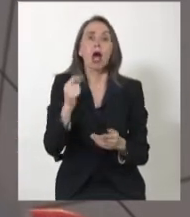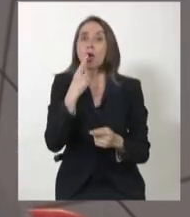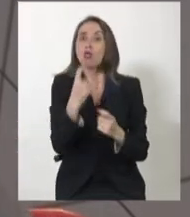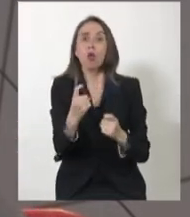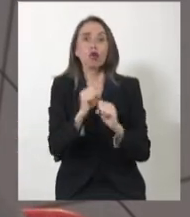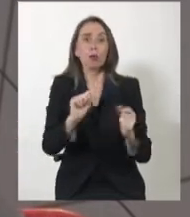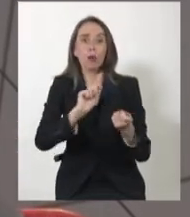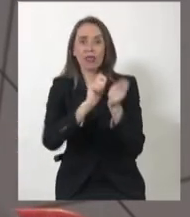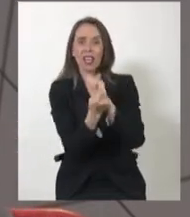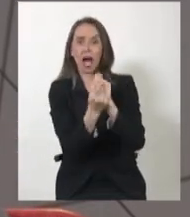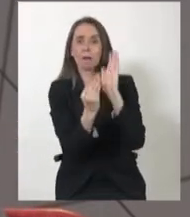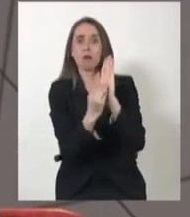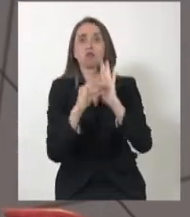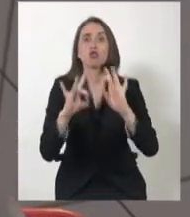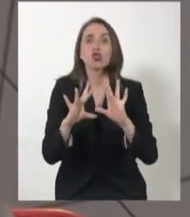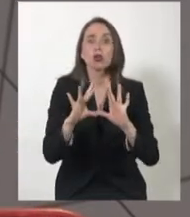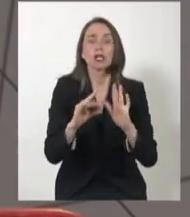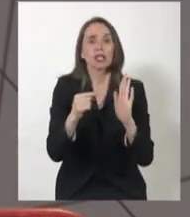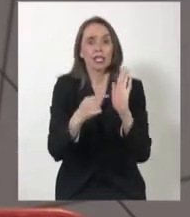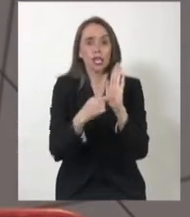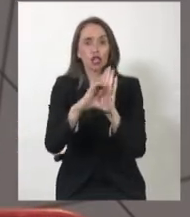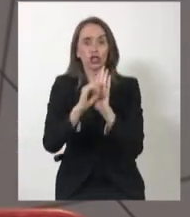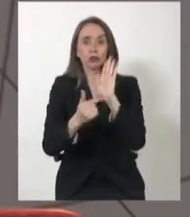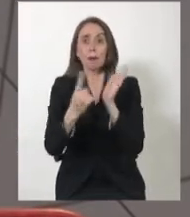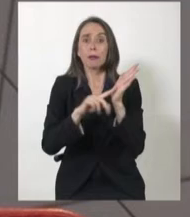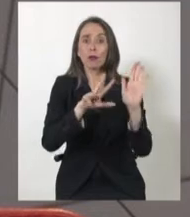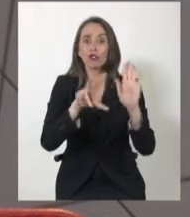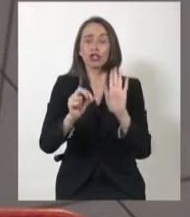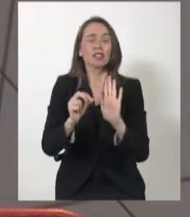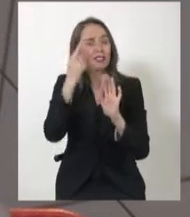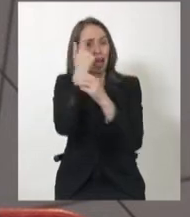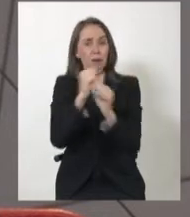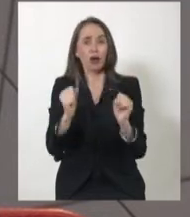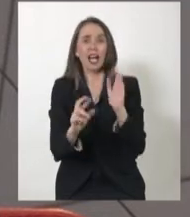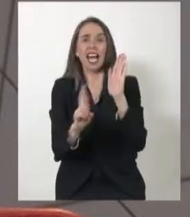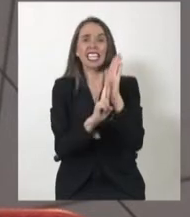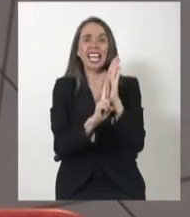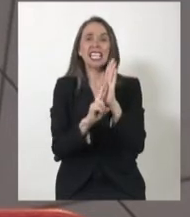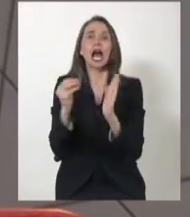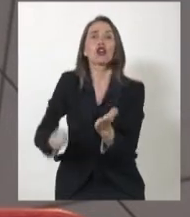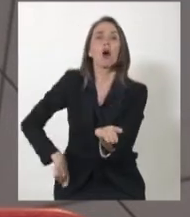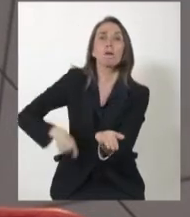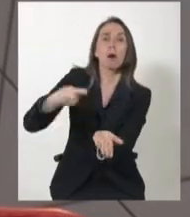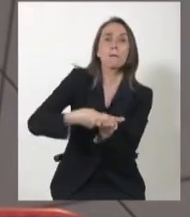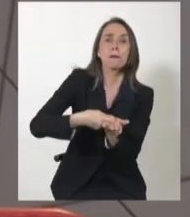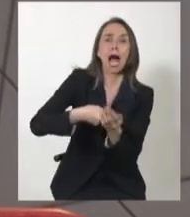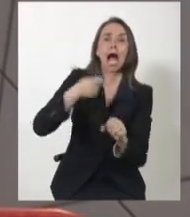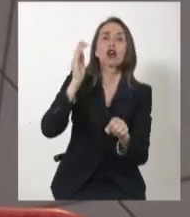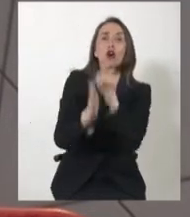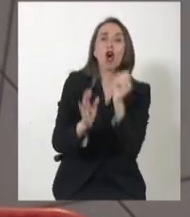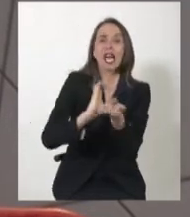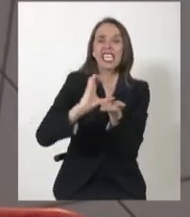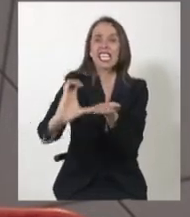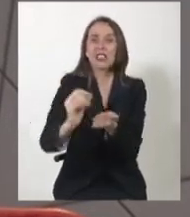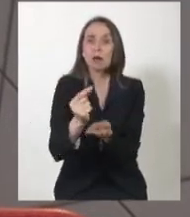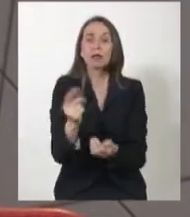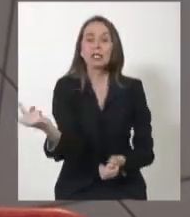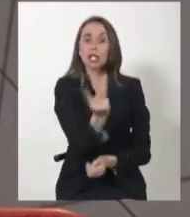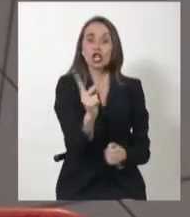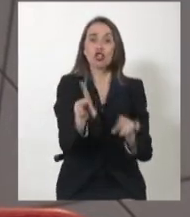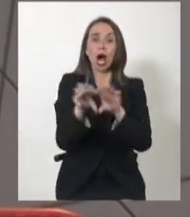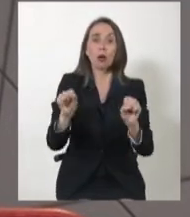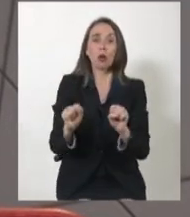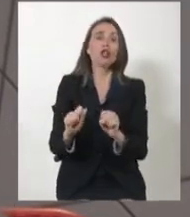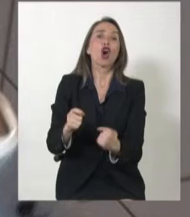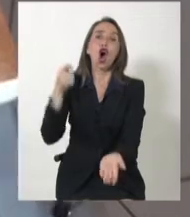la regulación de la propiedad en esta Constitución que llega a tener una regla para el pago de la indemnización, que si no hay acuerdo se pagará